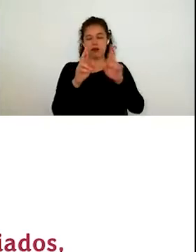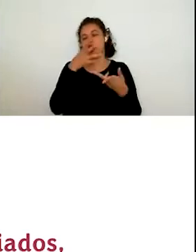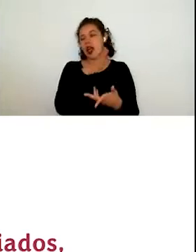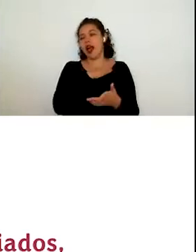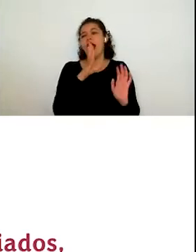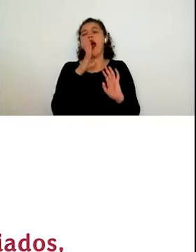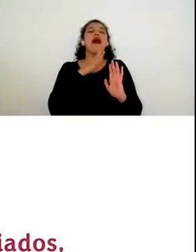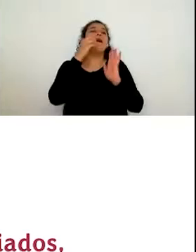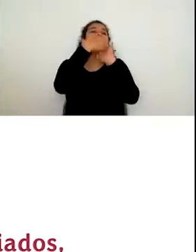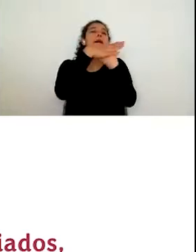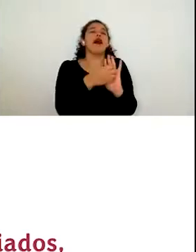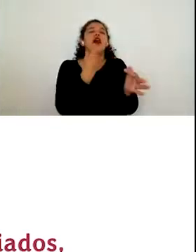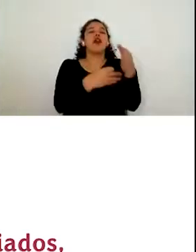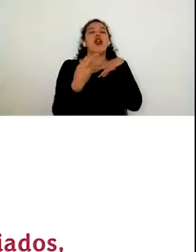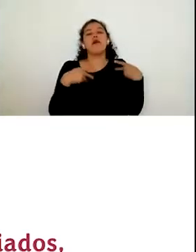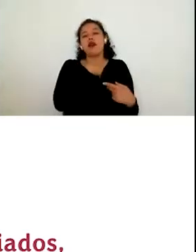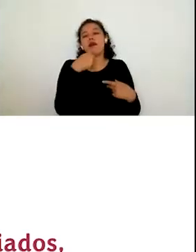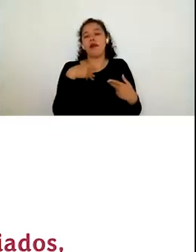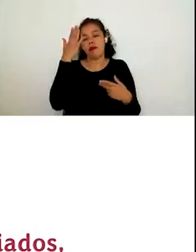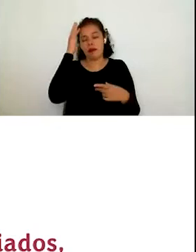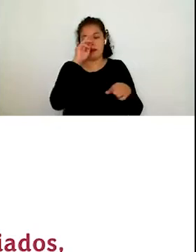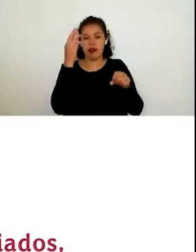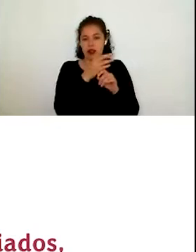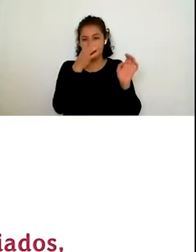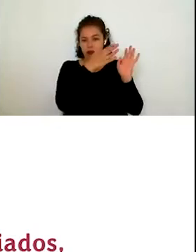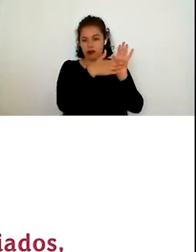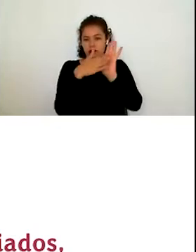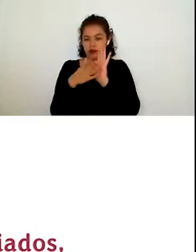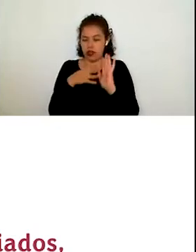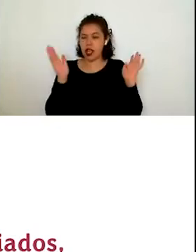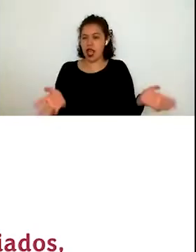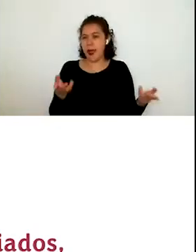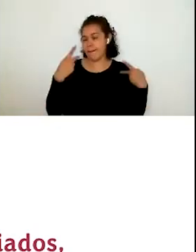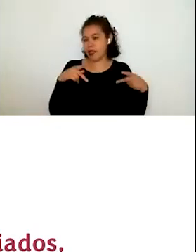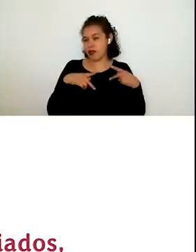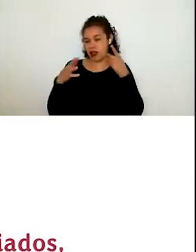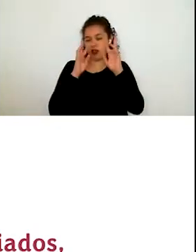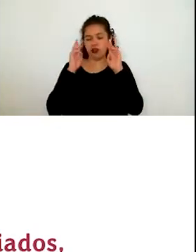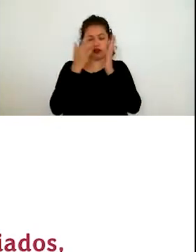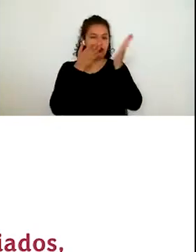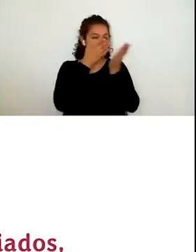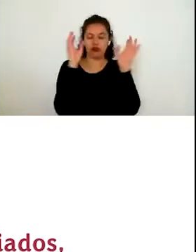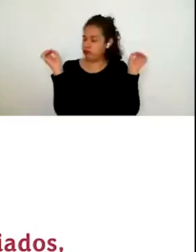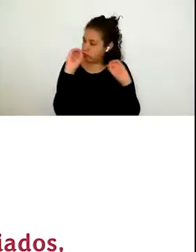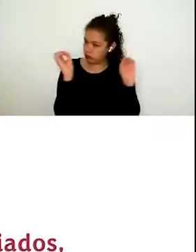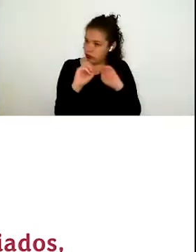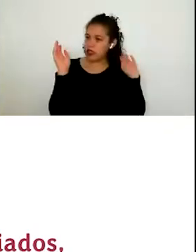convocaron a la totalidad de los miembros del patronato y pues ya si estas personas no acuden a la sesión, ya es bajo su